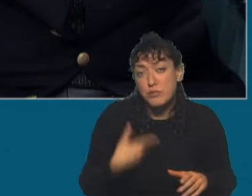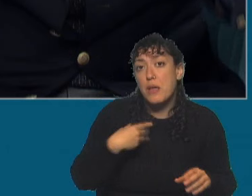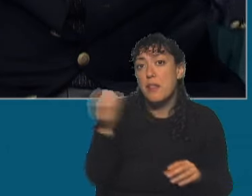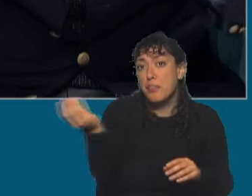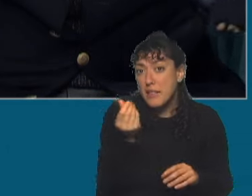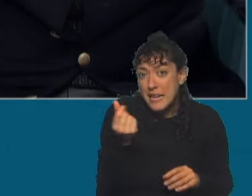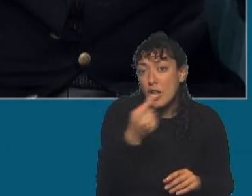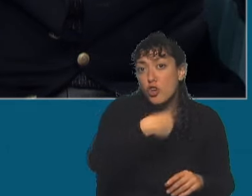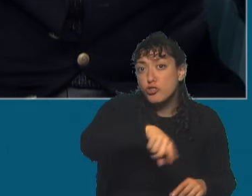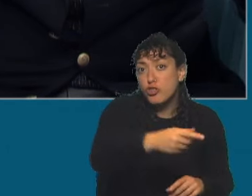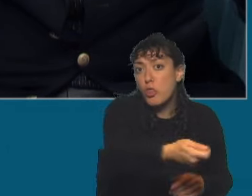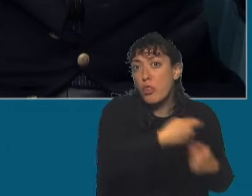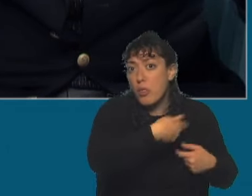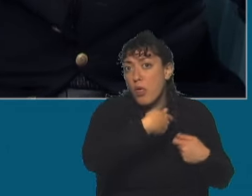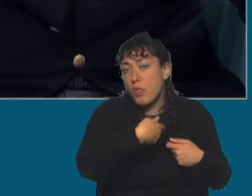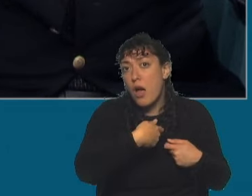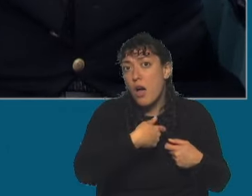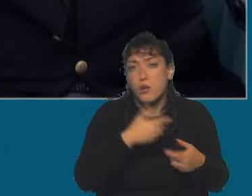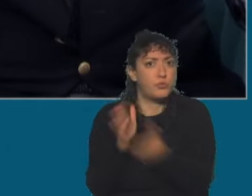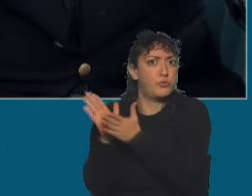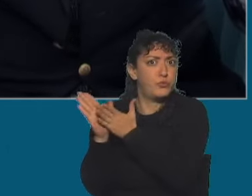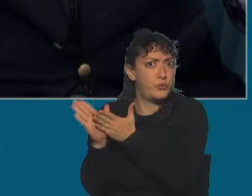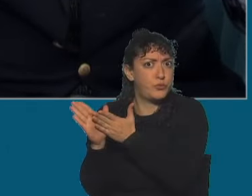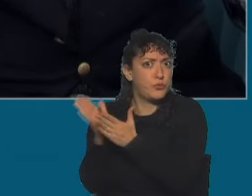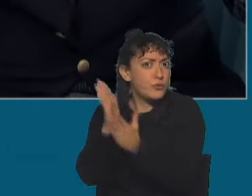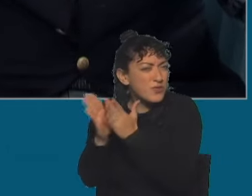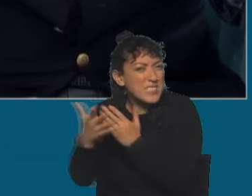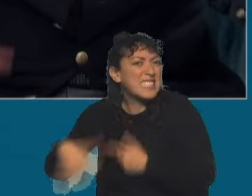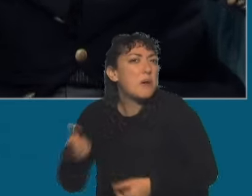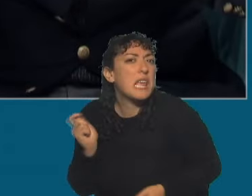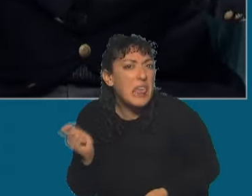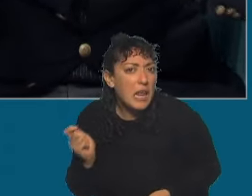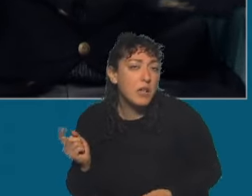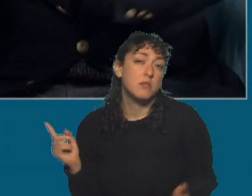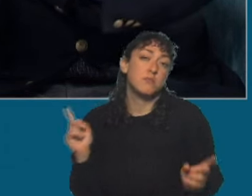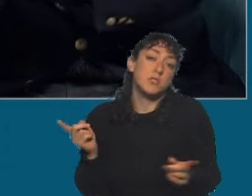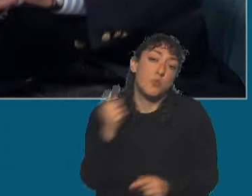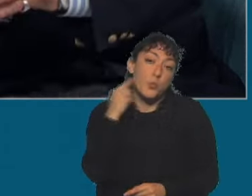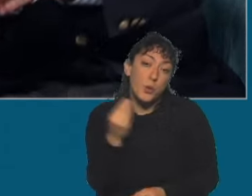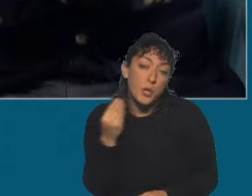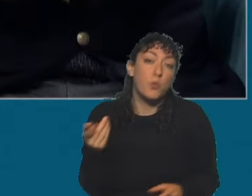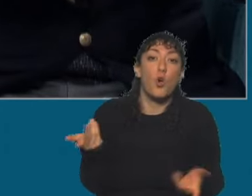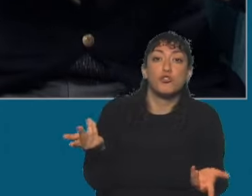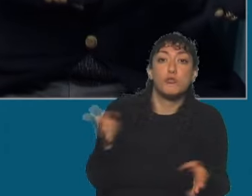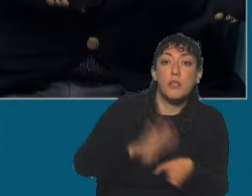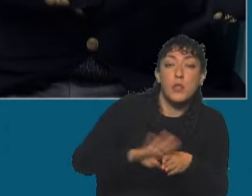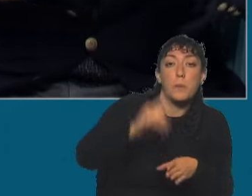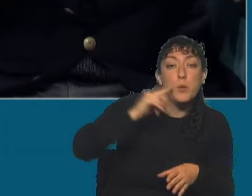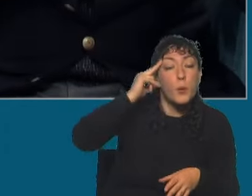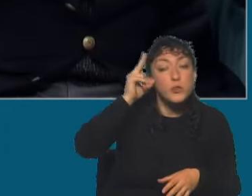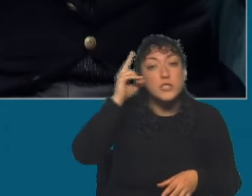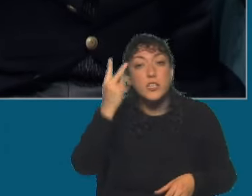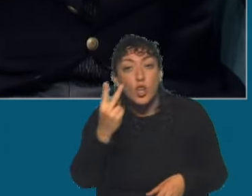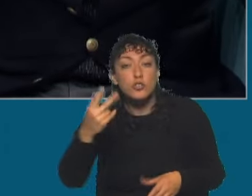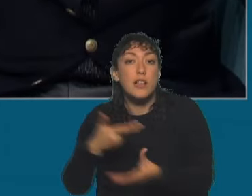que entregábamos se iba. ¿Y quiénes se la llevaron? ¿Quién se la llevó? Los vivos de siempre, los que estatizaron la deuda en el 82, es